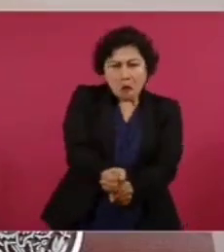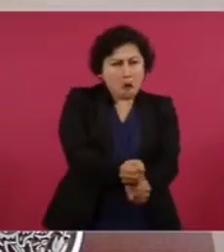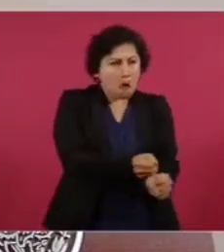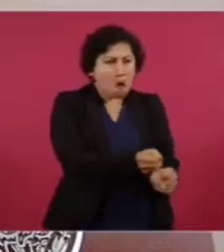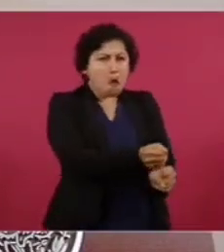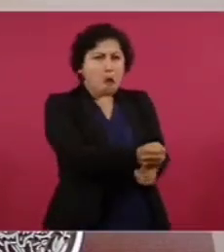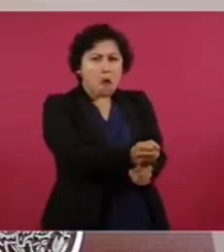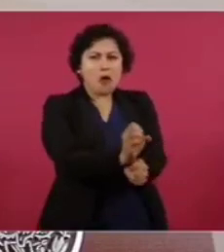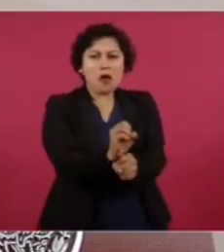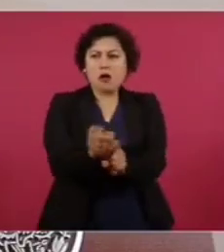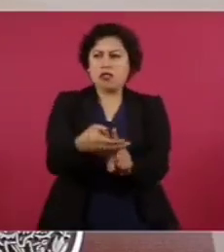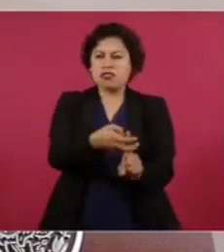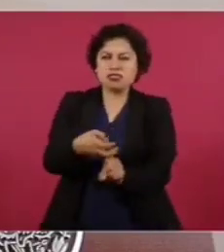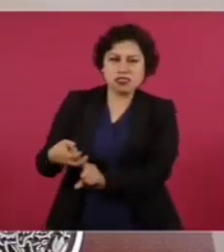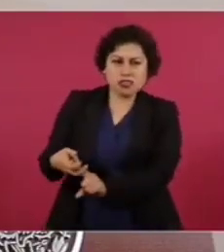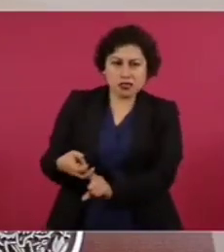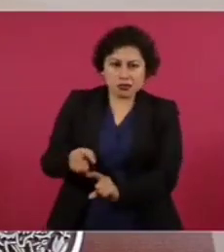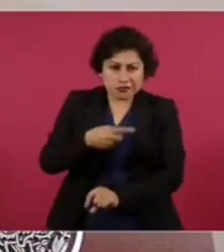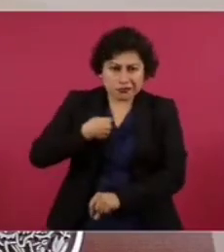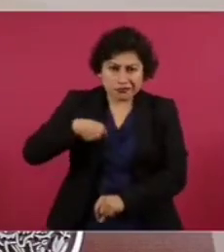desaparecemos gente.